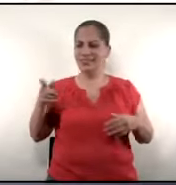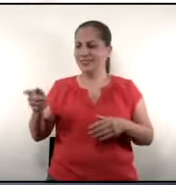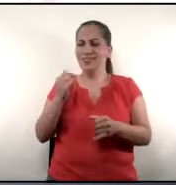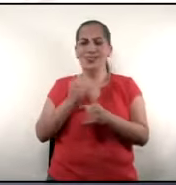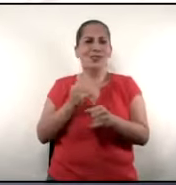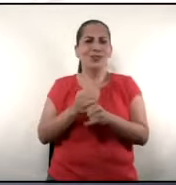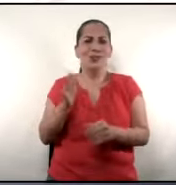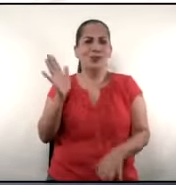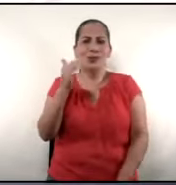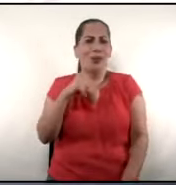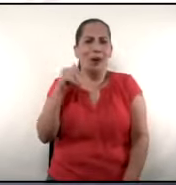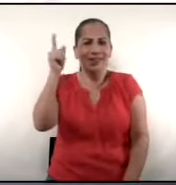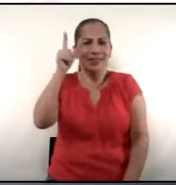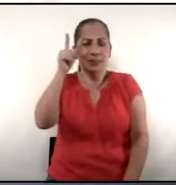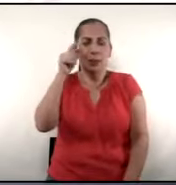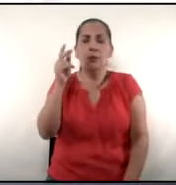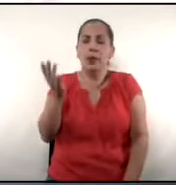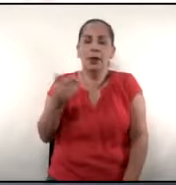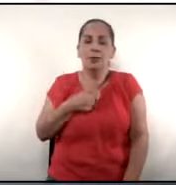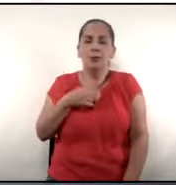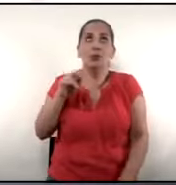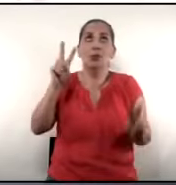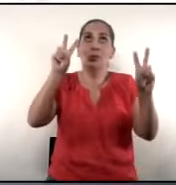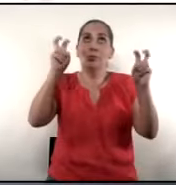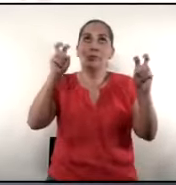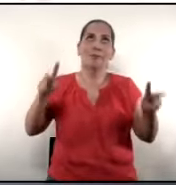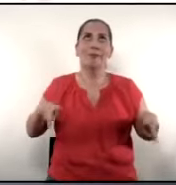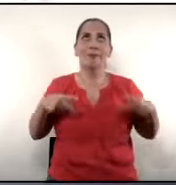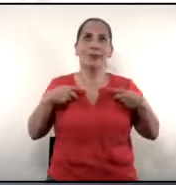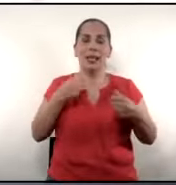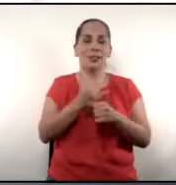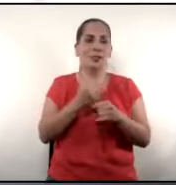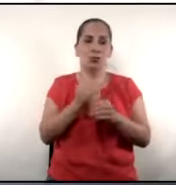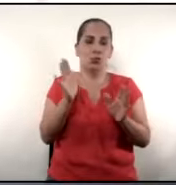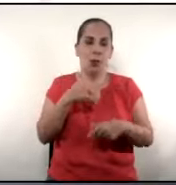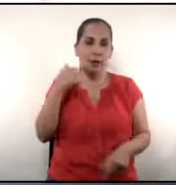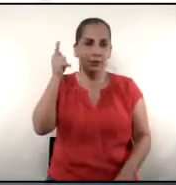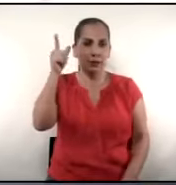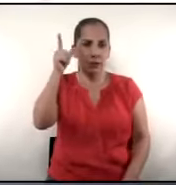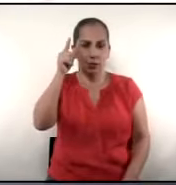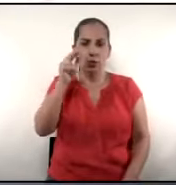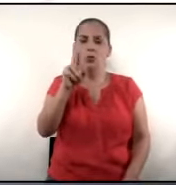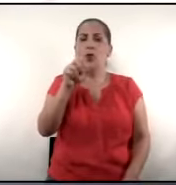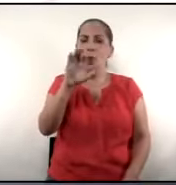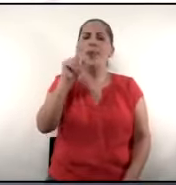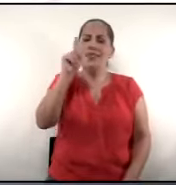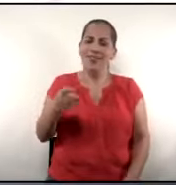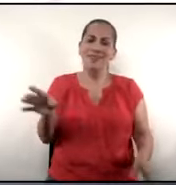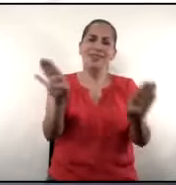Su vida hoy ya no tiene ningún sentido. Recope hay que cerrarlo. Lo que hay que hacer con Recope es,